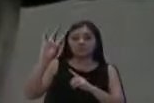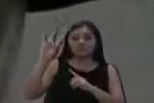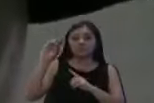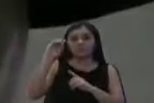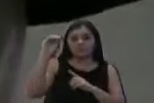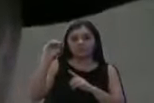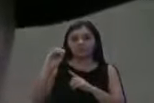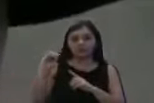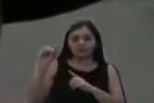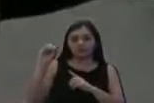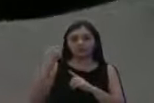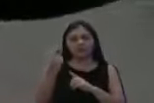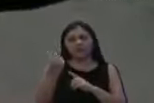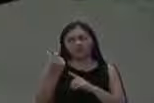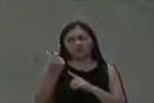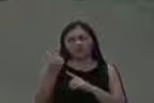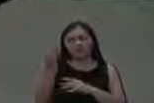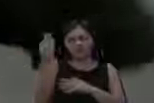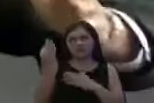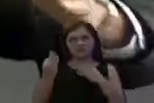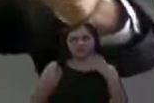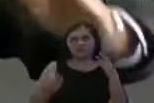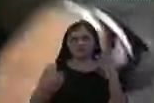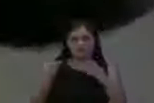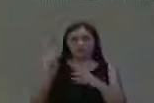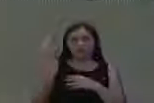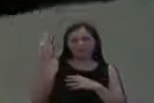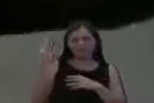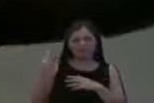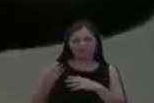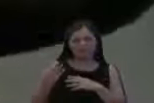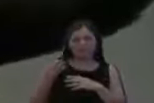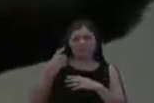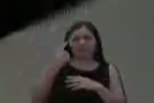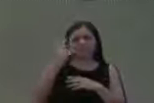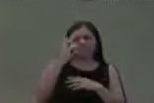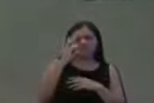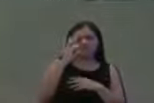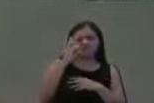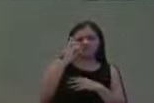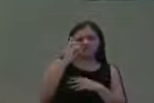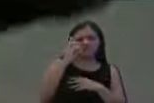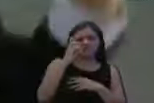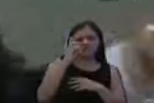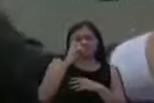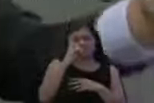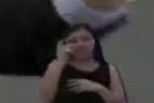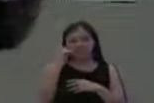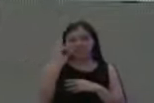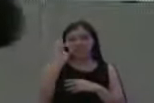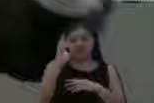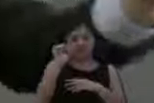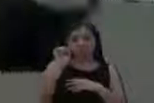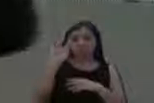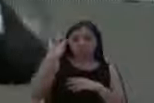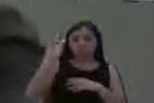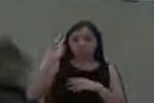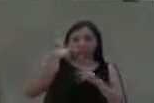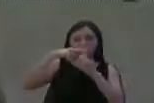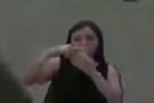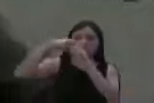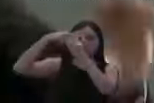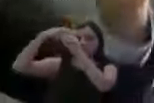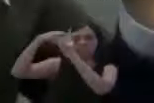7 100000 algo más el siguiente año 7.6 el siguiente año 7.6 es geométrica la